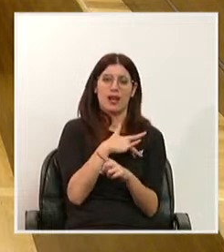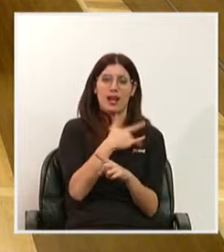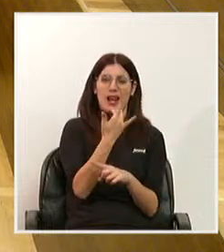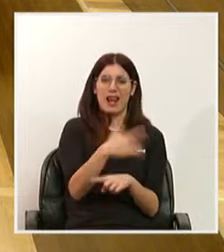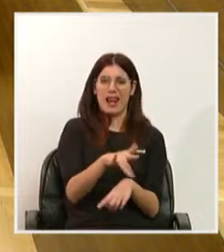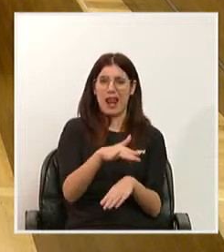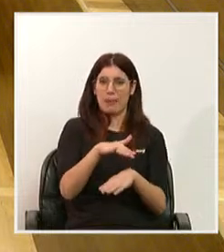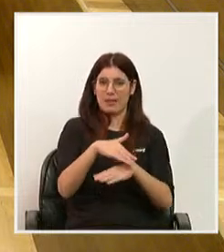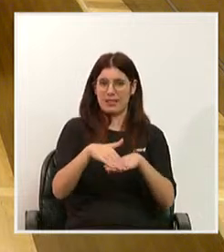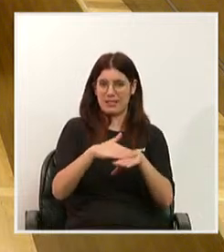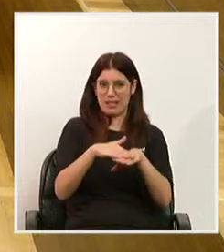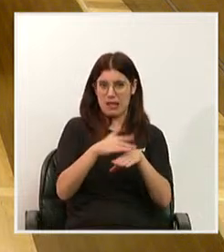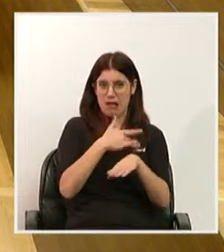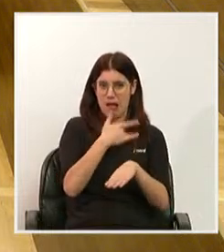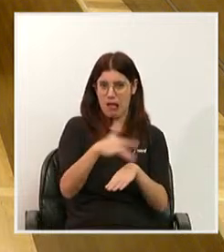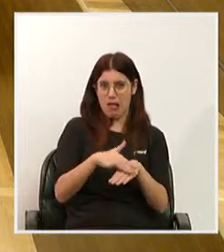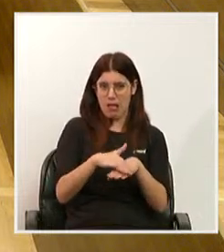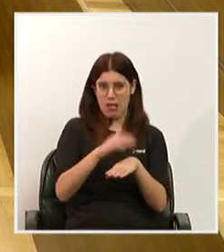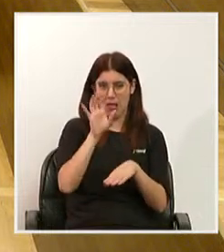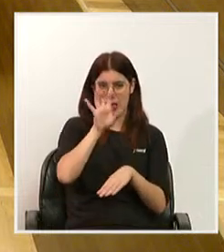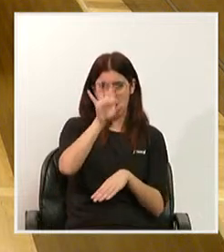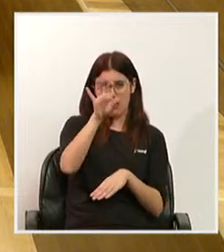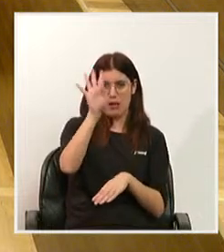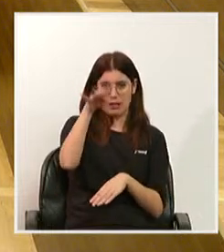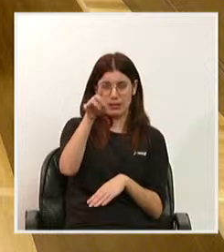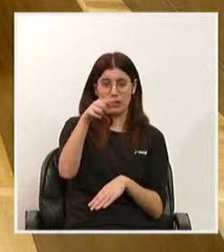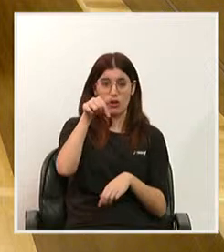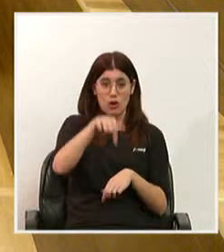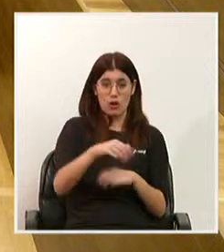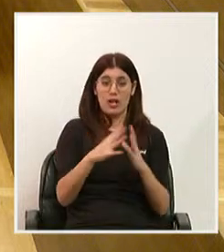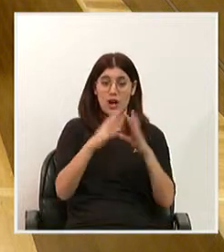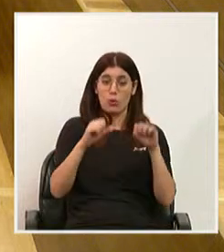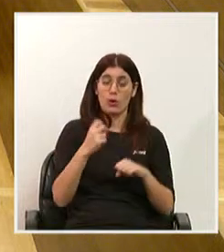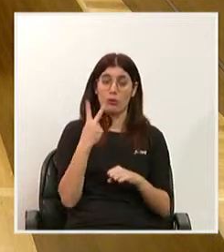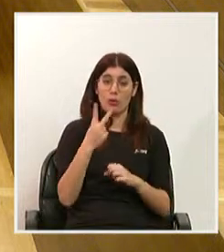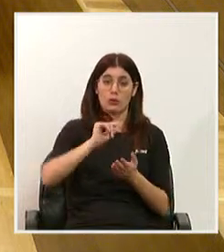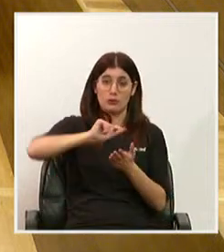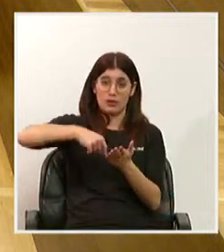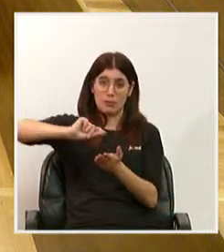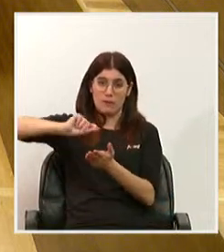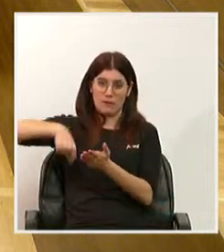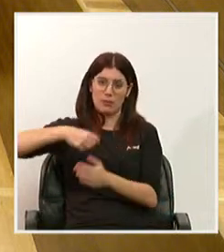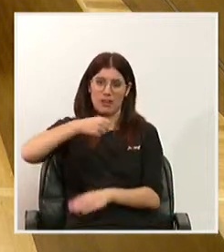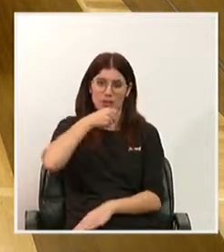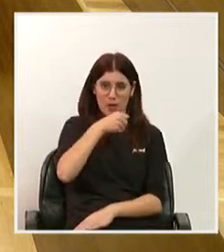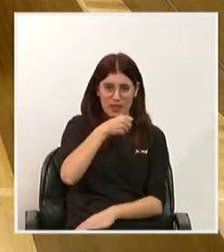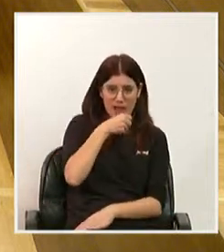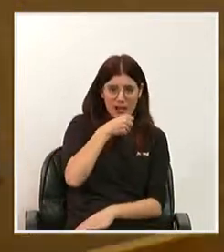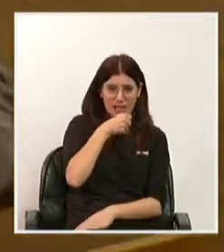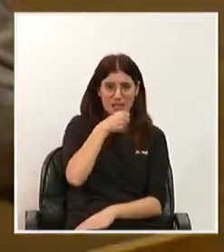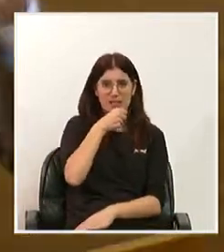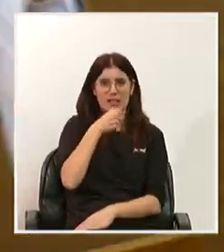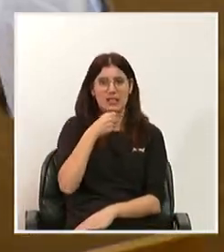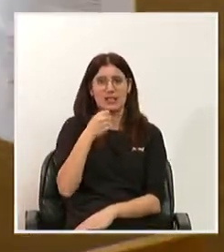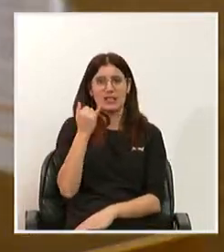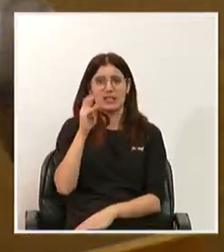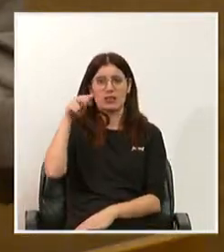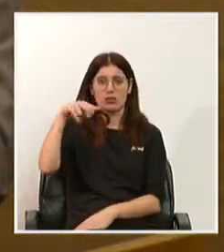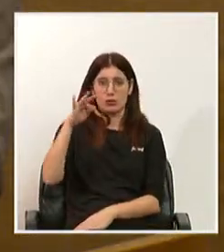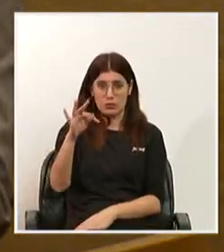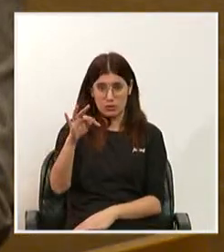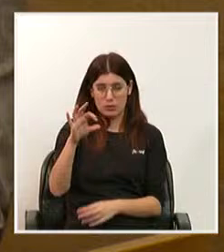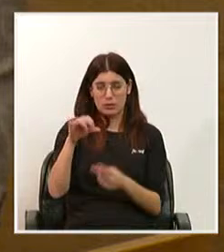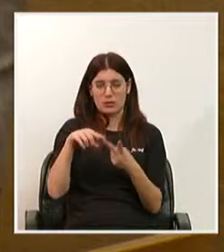estos dos aciagos acuerdos firmados por el partido socialista y chuns por el partido